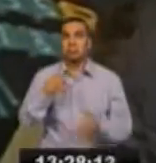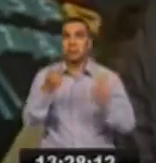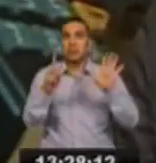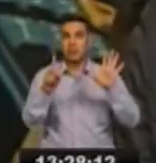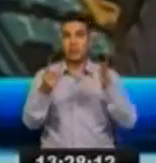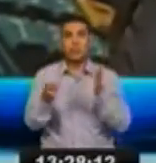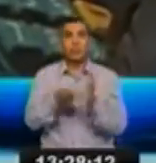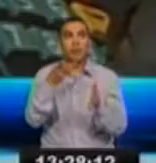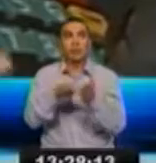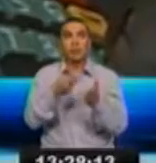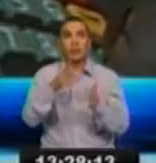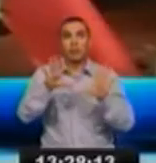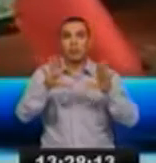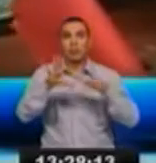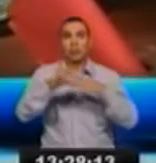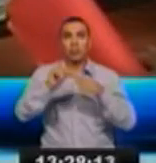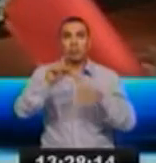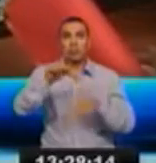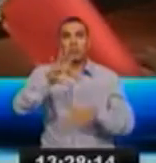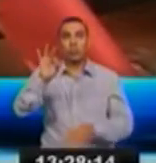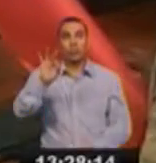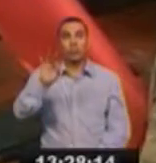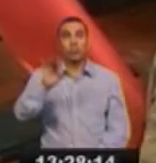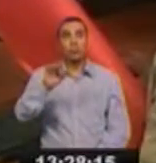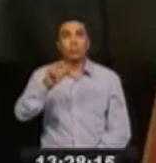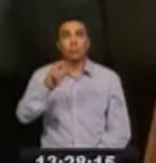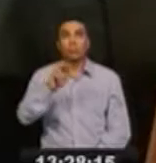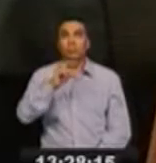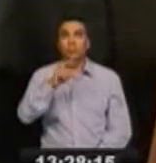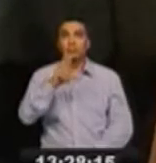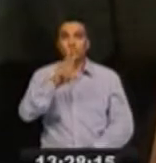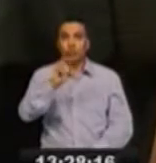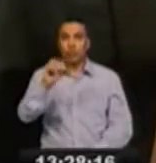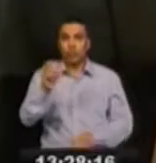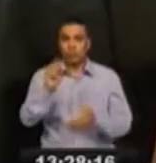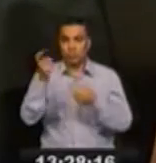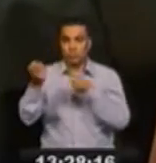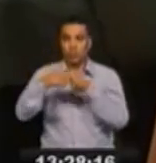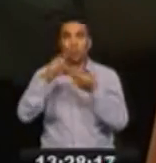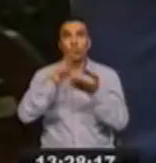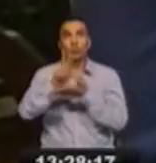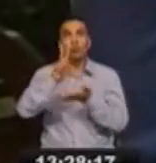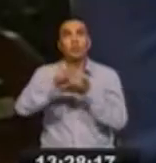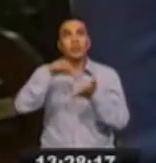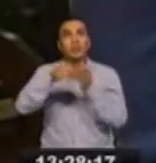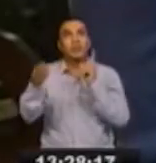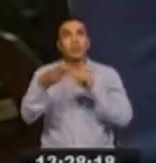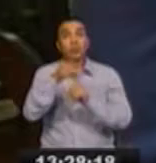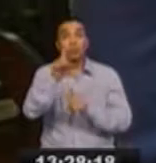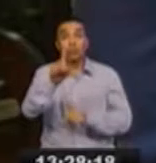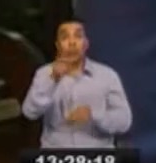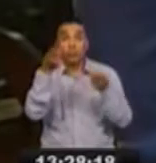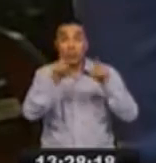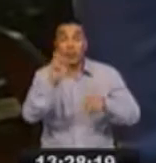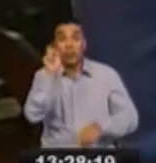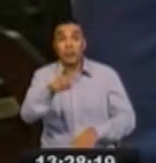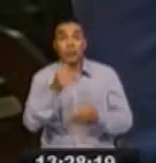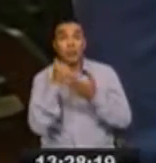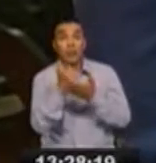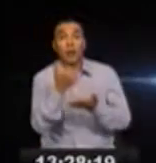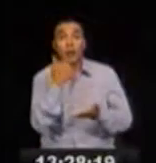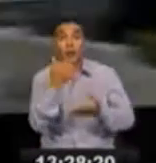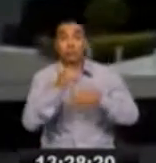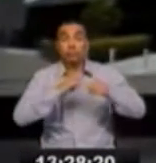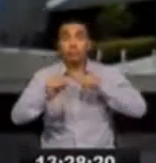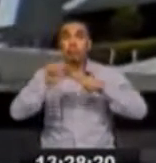ya, $3.50 afuera. Alrededor de 200 asegurados hacen uso de estas islas web a diario. Así que si usted también necesita realizar un trámite,